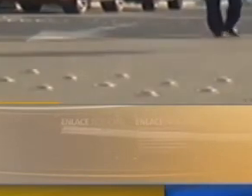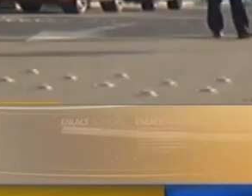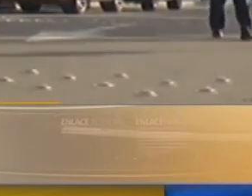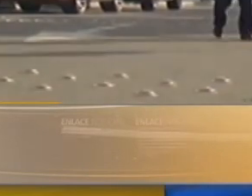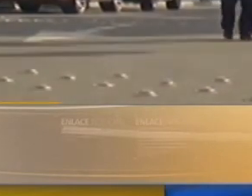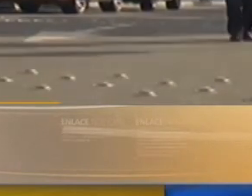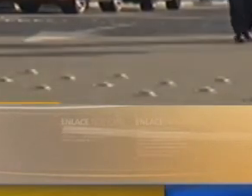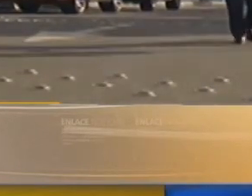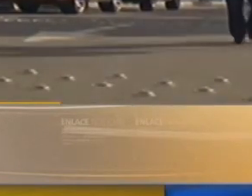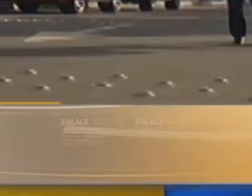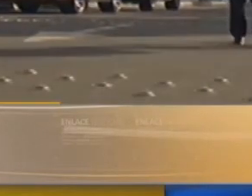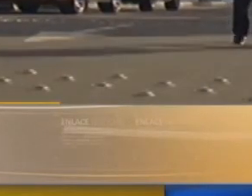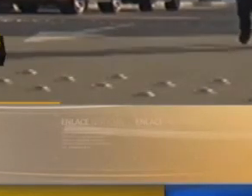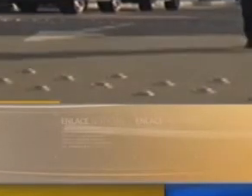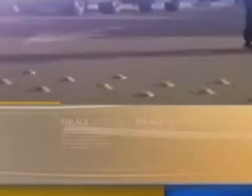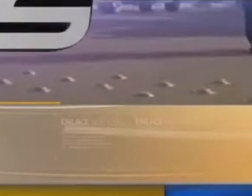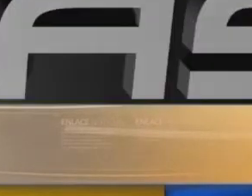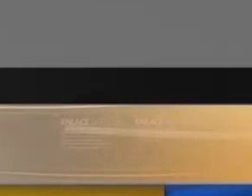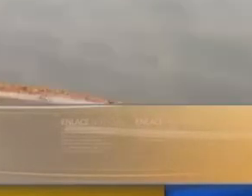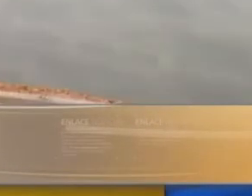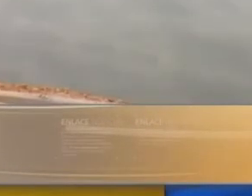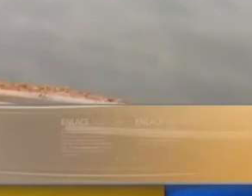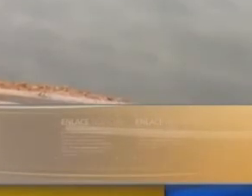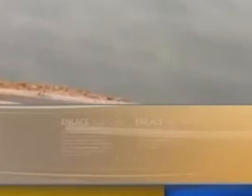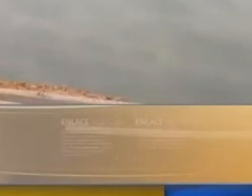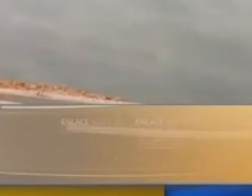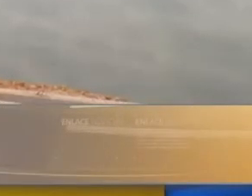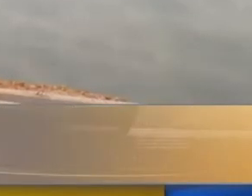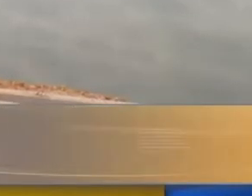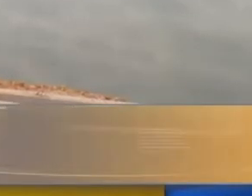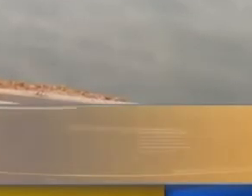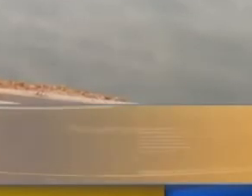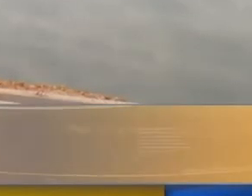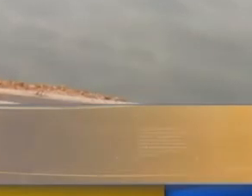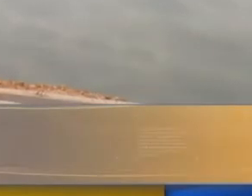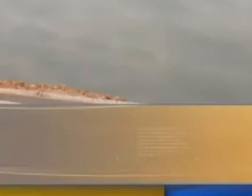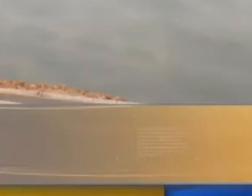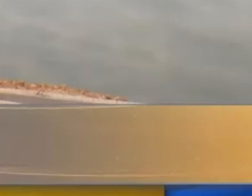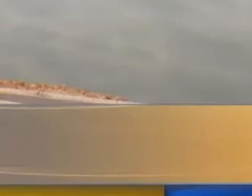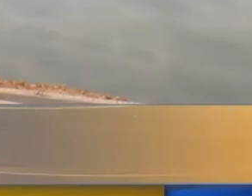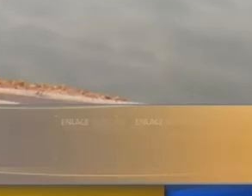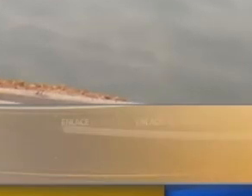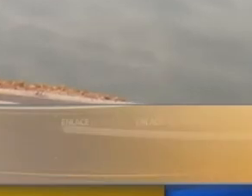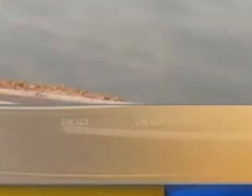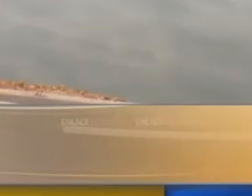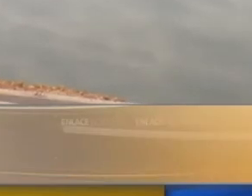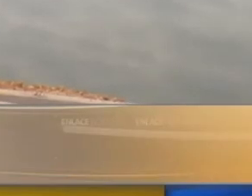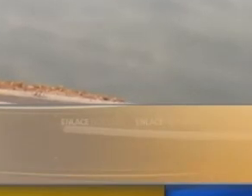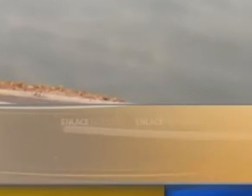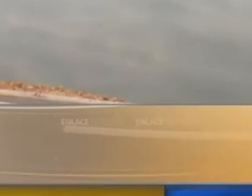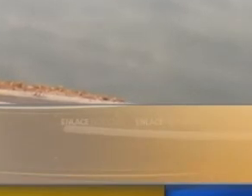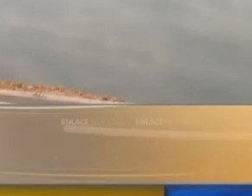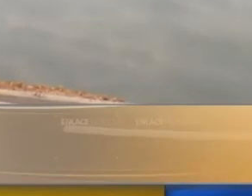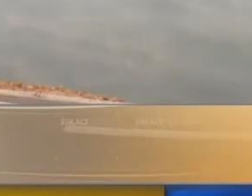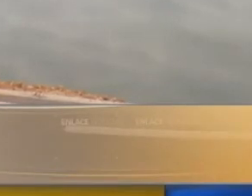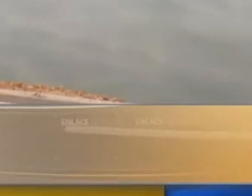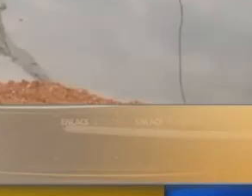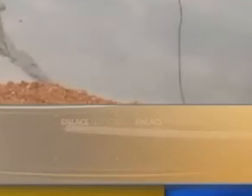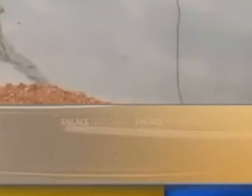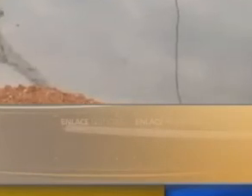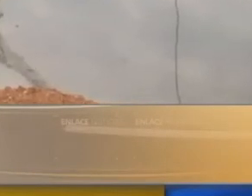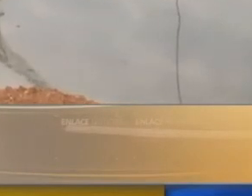médica especializada en la capital de la República. Esta máquina que adelanta labores en la zona del malecón se volcó de manera aparatosa. Por fortuna no